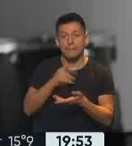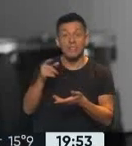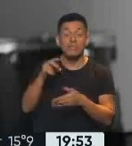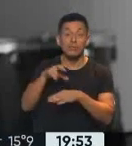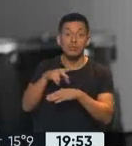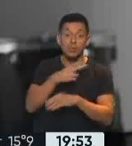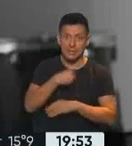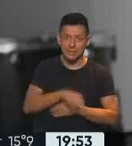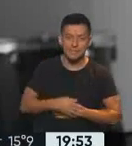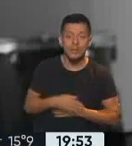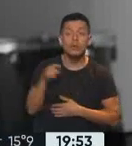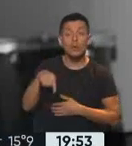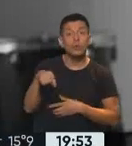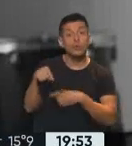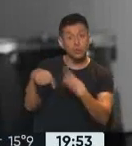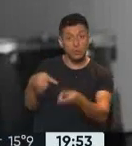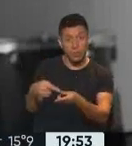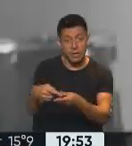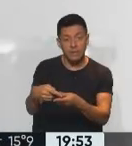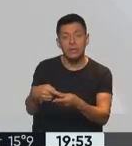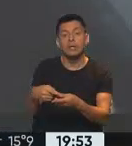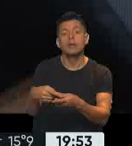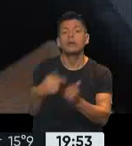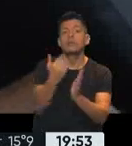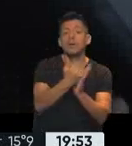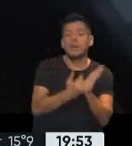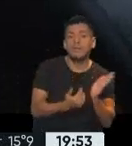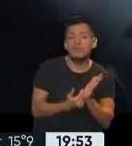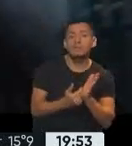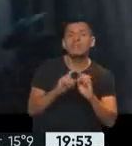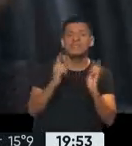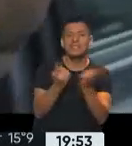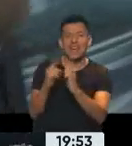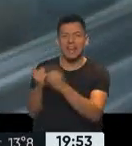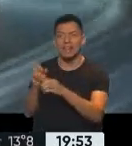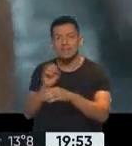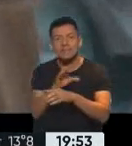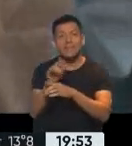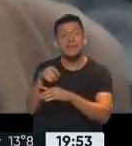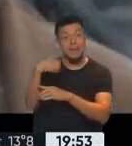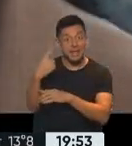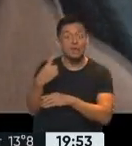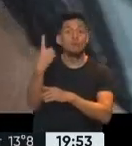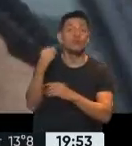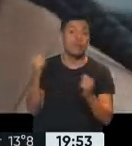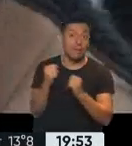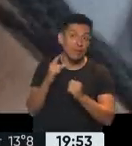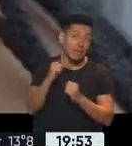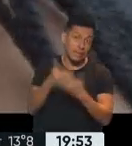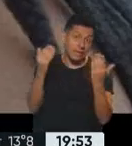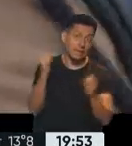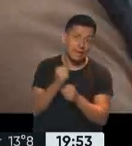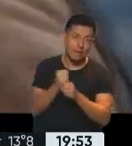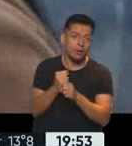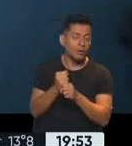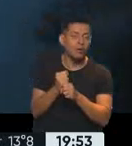Hoy va a continuar o continúa con una programación en salas y mañana, 1 de mayo, el día del trabajo, no